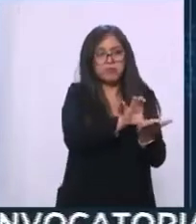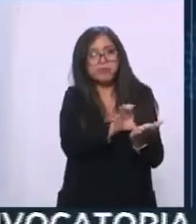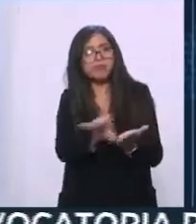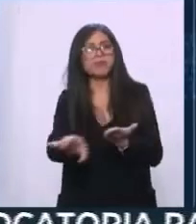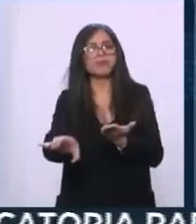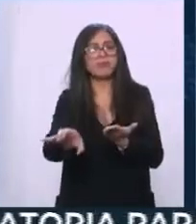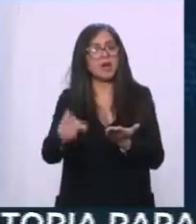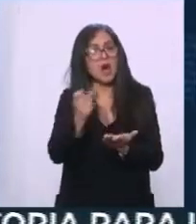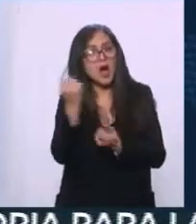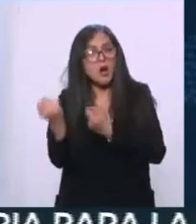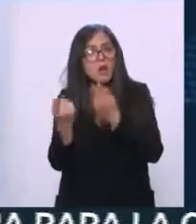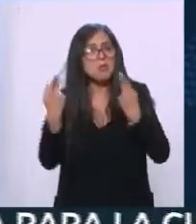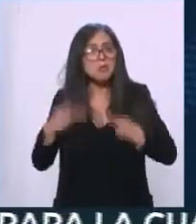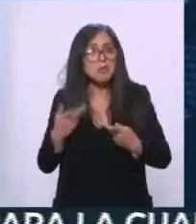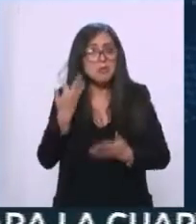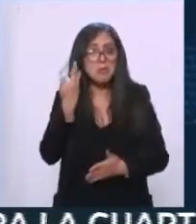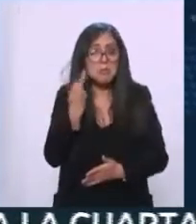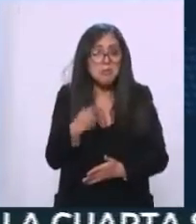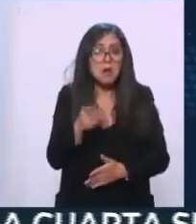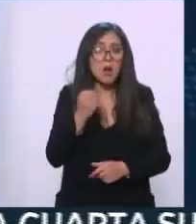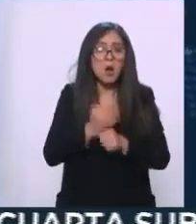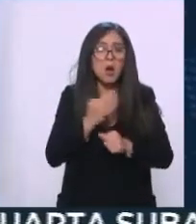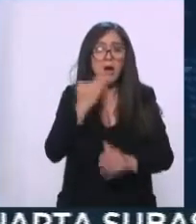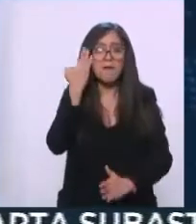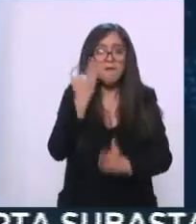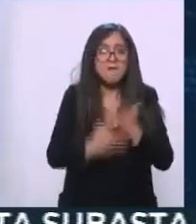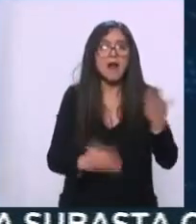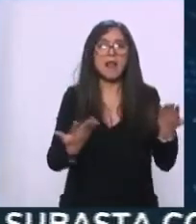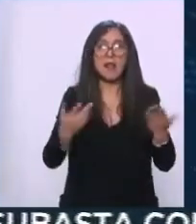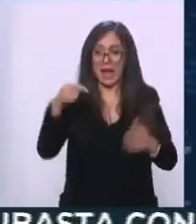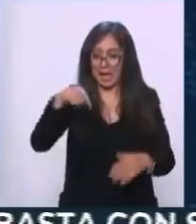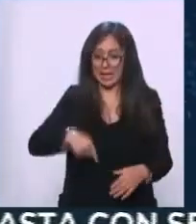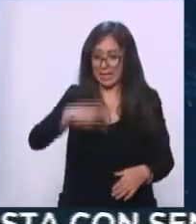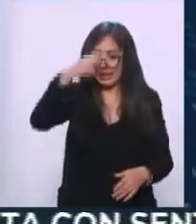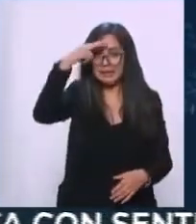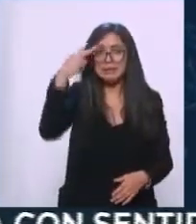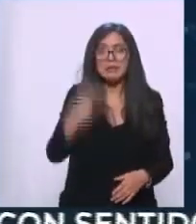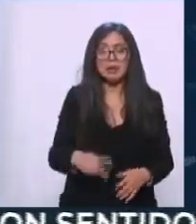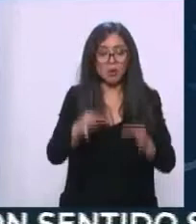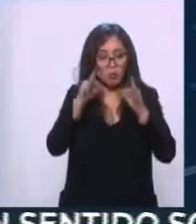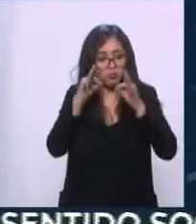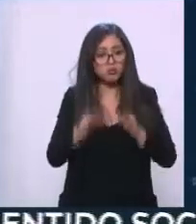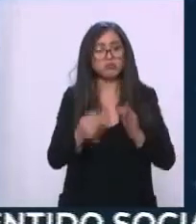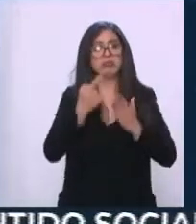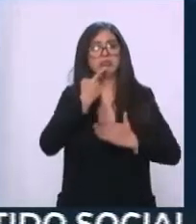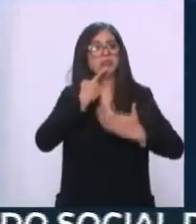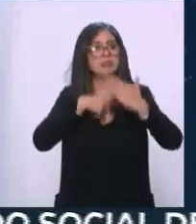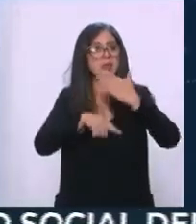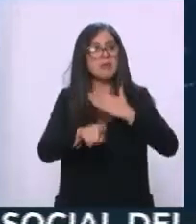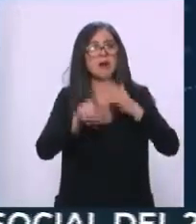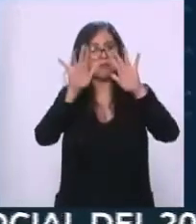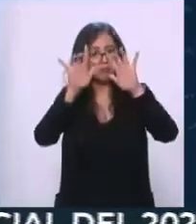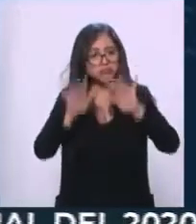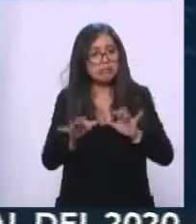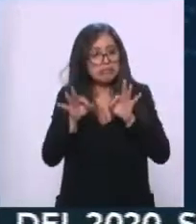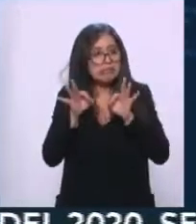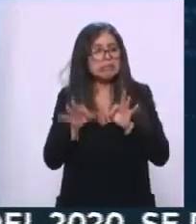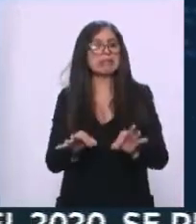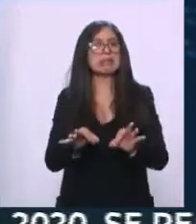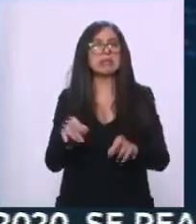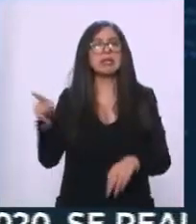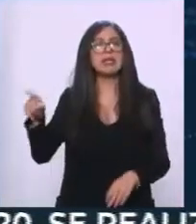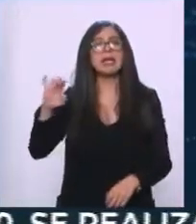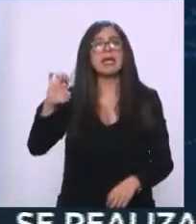hasta ahora no tenemos todavía en México una declaración de parte de